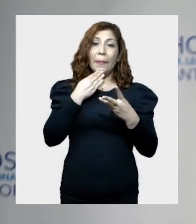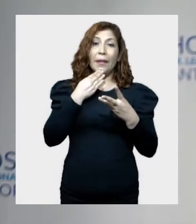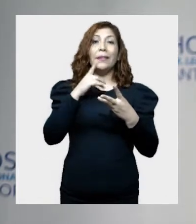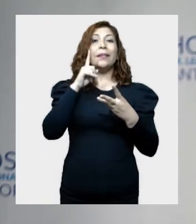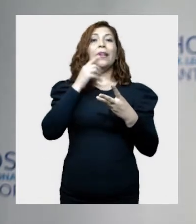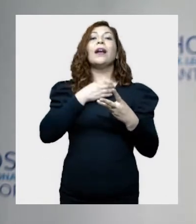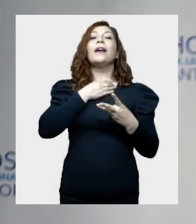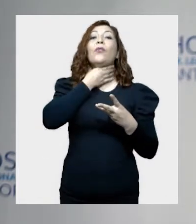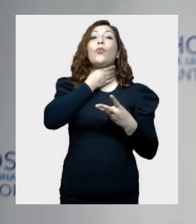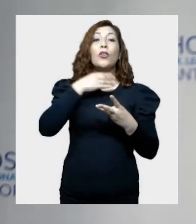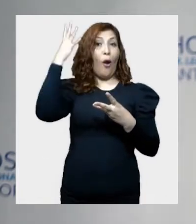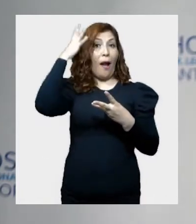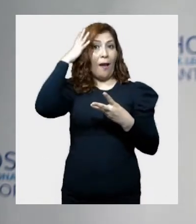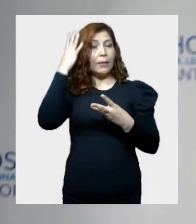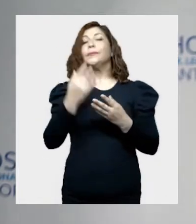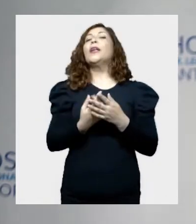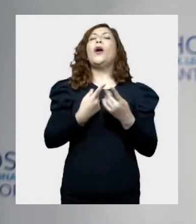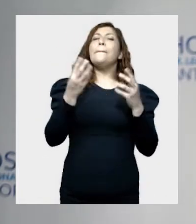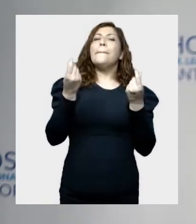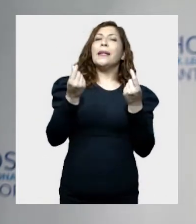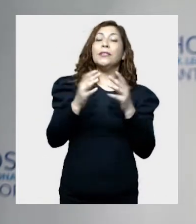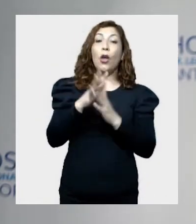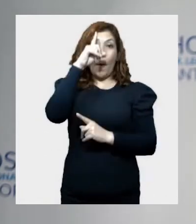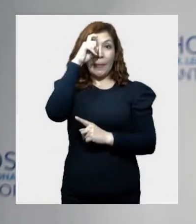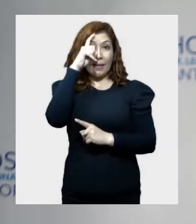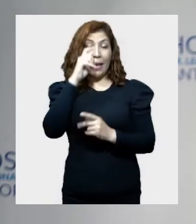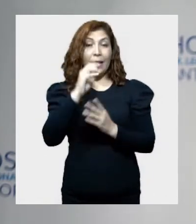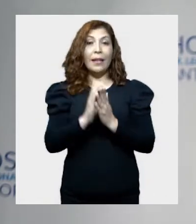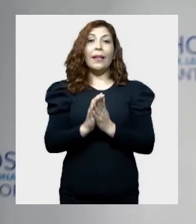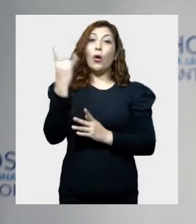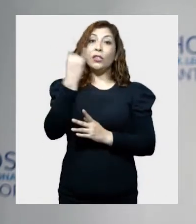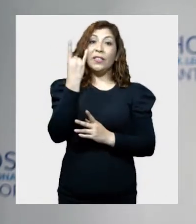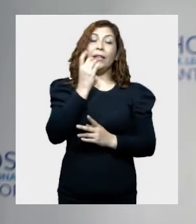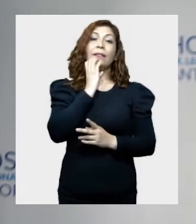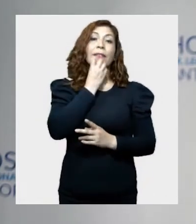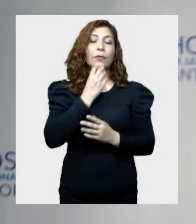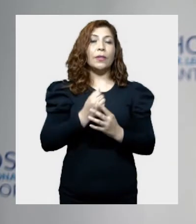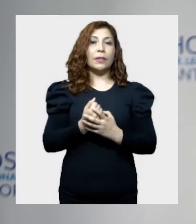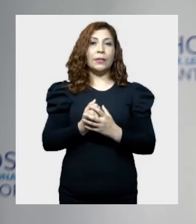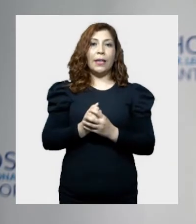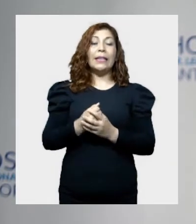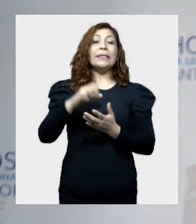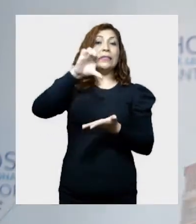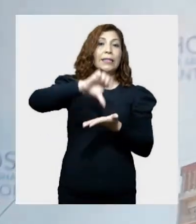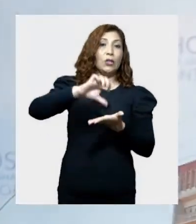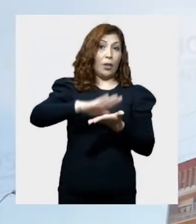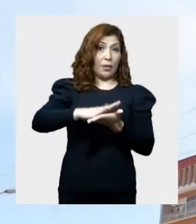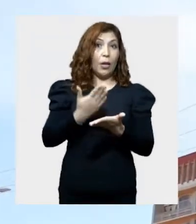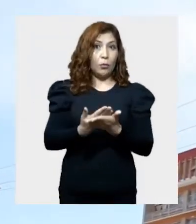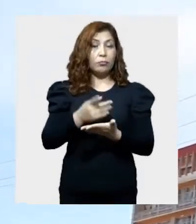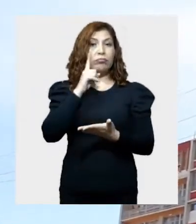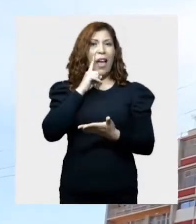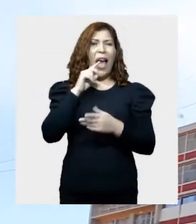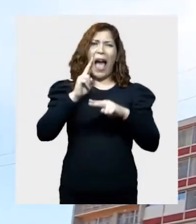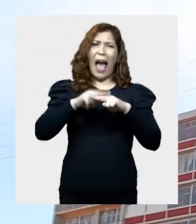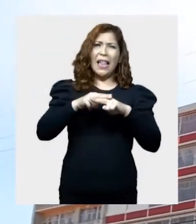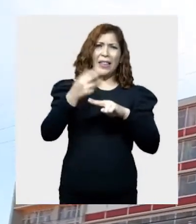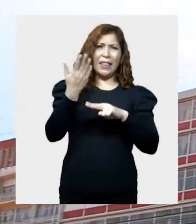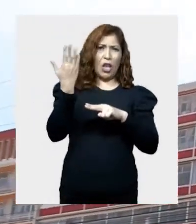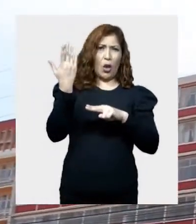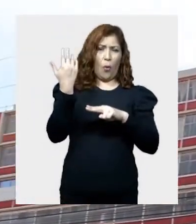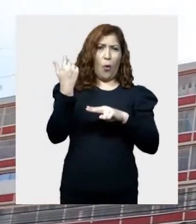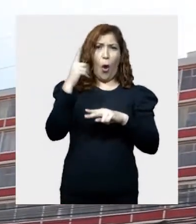cuello. Algo similar ocurrió con el Hospital Clínico de la Universidad de Antofagasta, centro de salud que opera en las antiguas instalaciones de